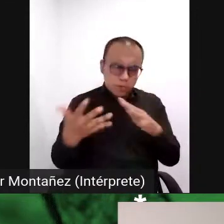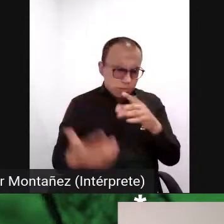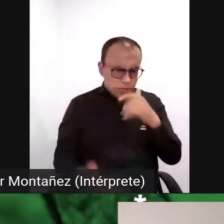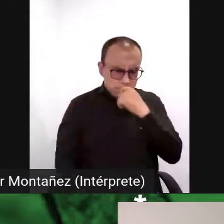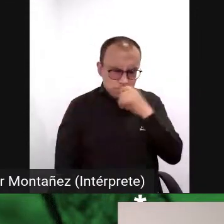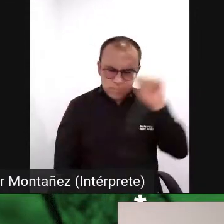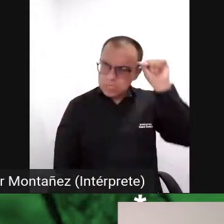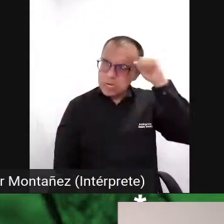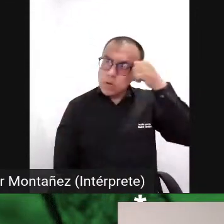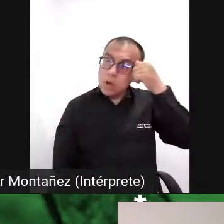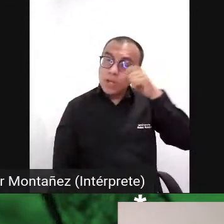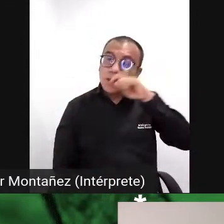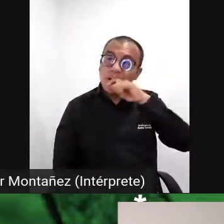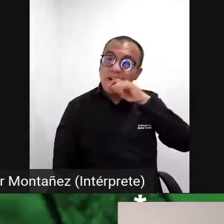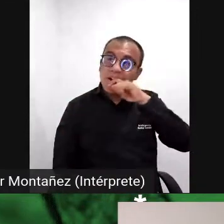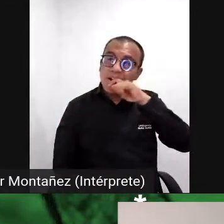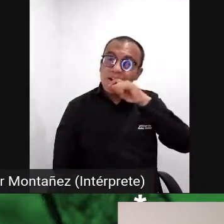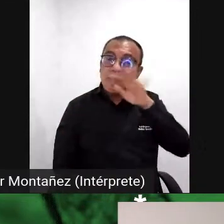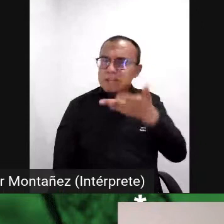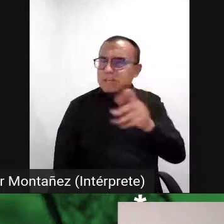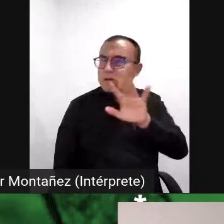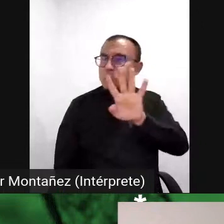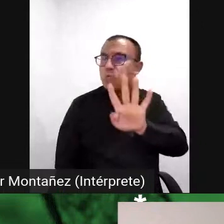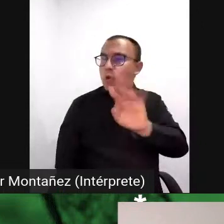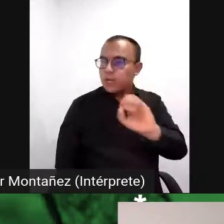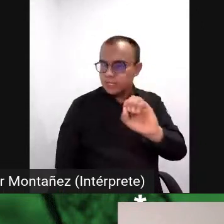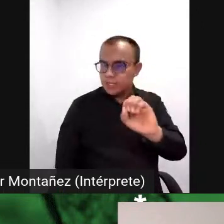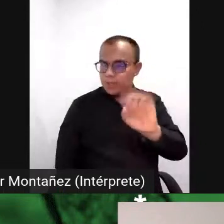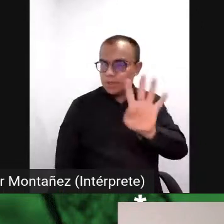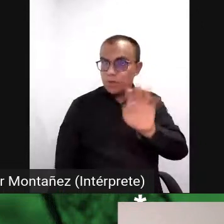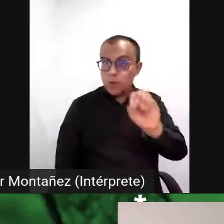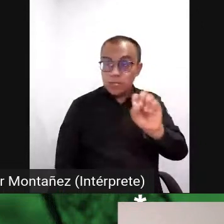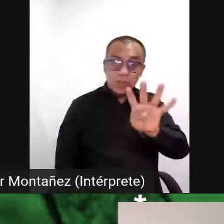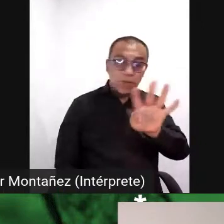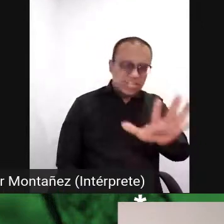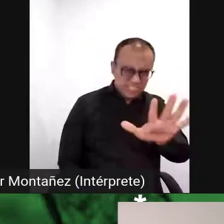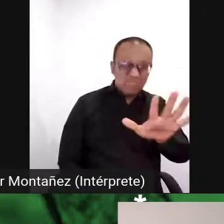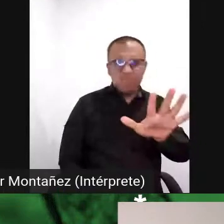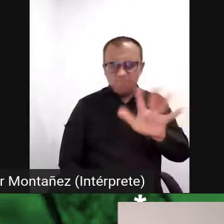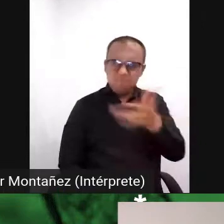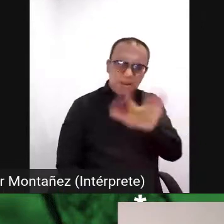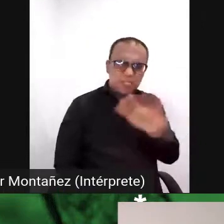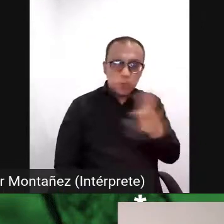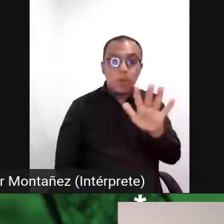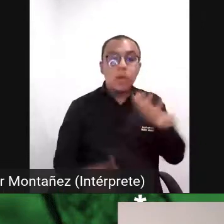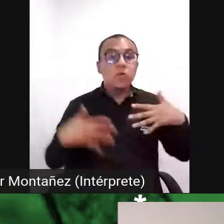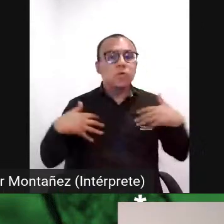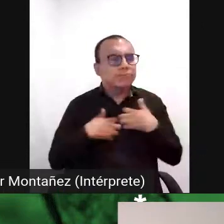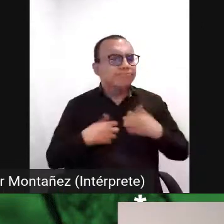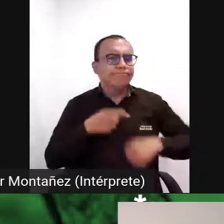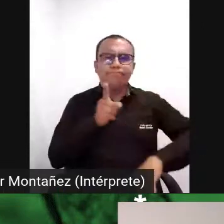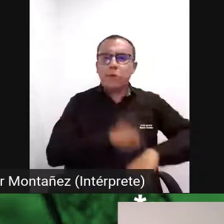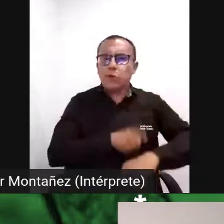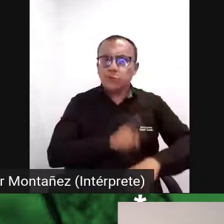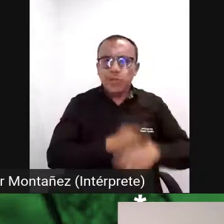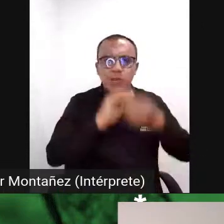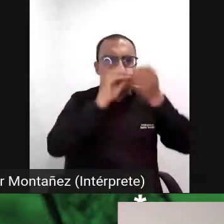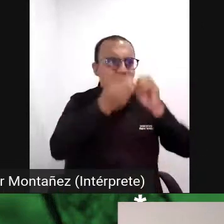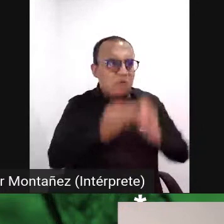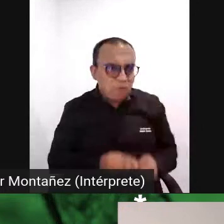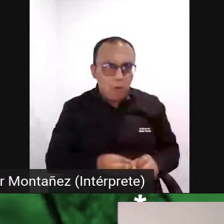recuerdo equivocadamente, pueden ser unas 40, entre 40, sí, cerca de 40 especies. Por tiempos, por medios,